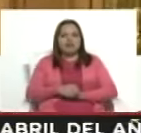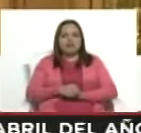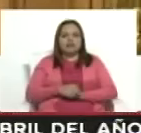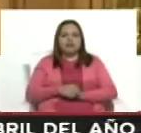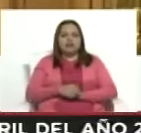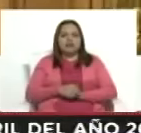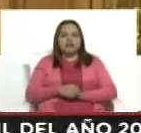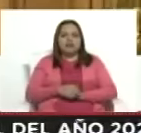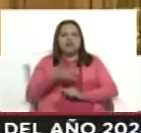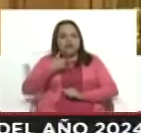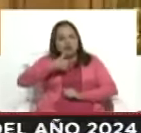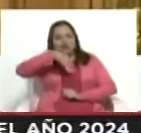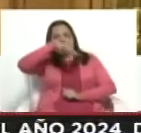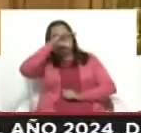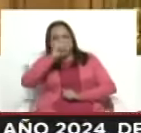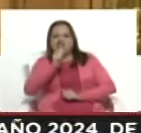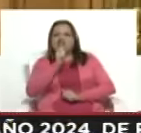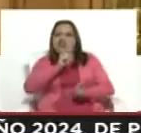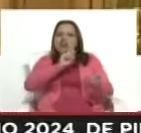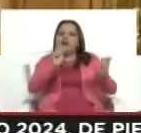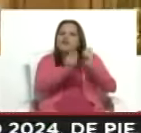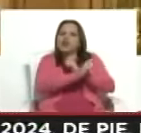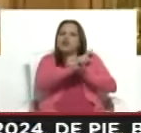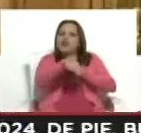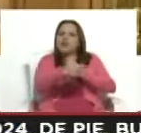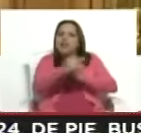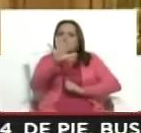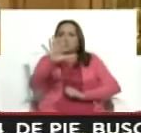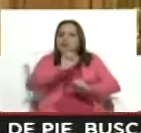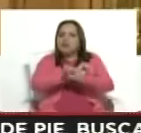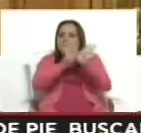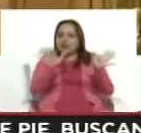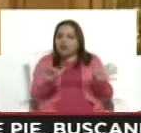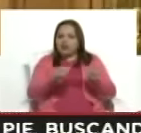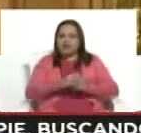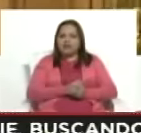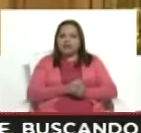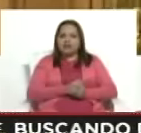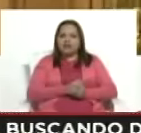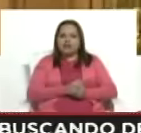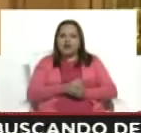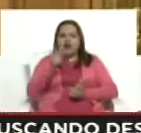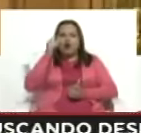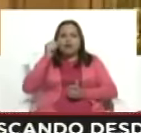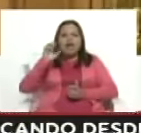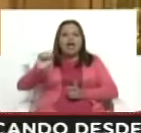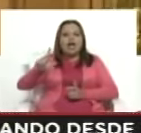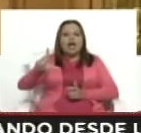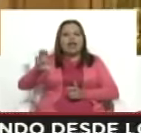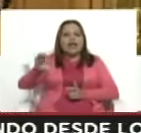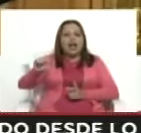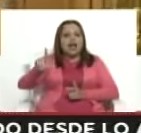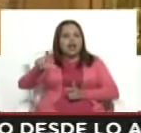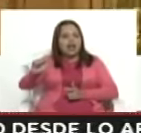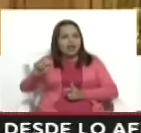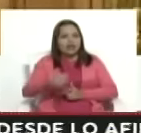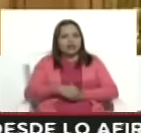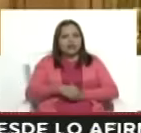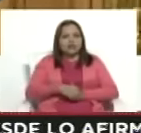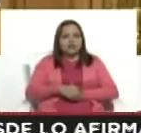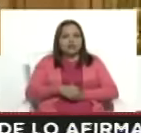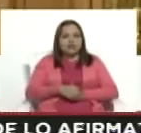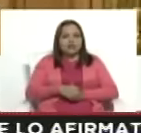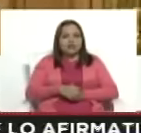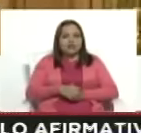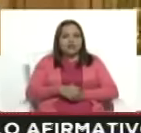Y hoy yo entiendo quién cambió la orden de operación y la puso a las 5 de la mañana. Cliver Alcalá. Cliver. Bueno, lo entiendo hoy, lo entendí